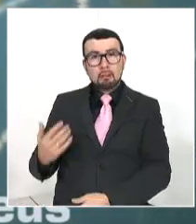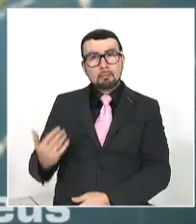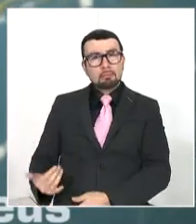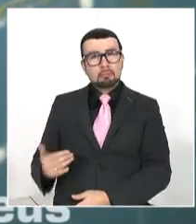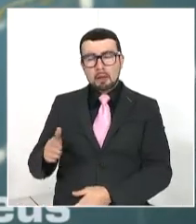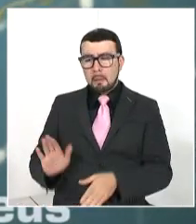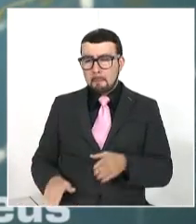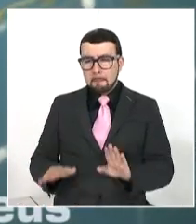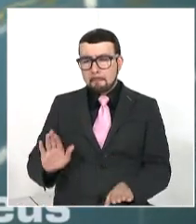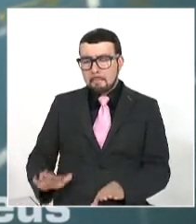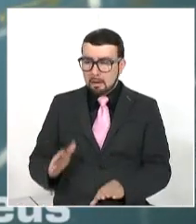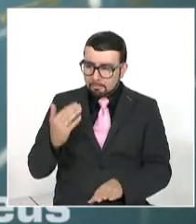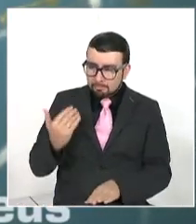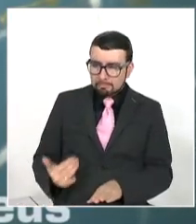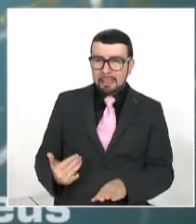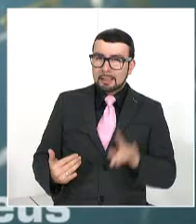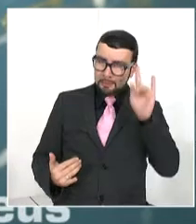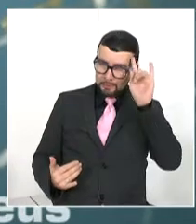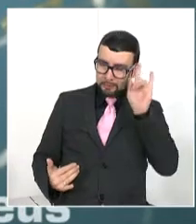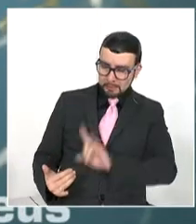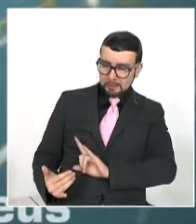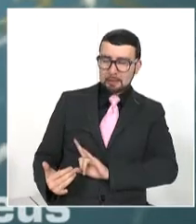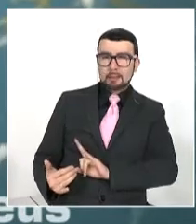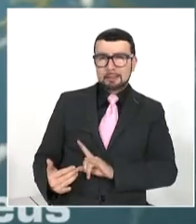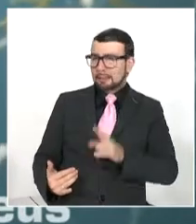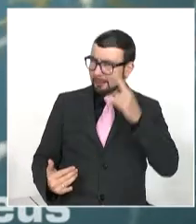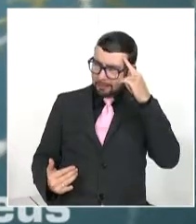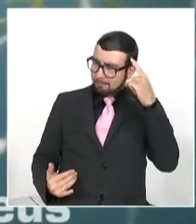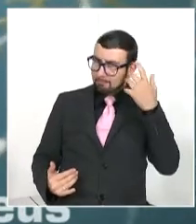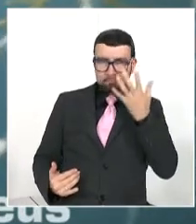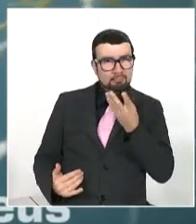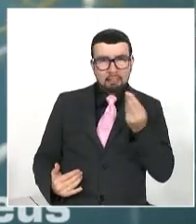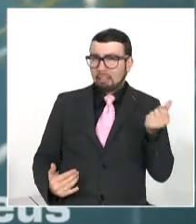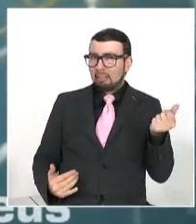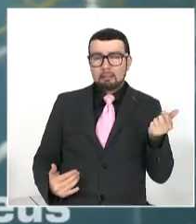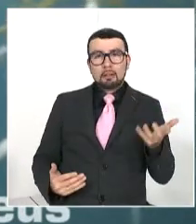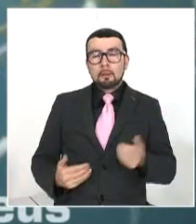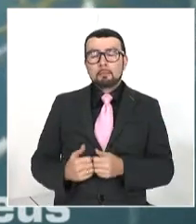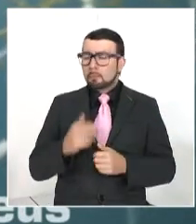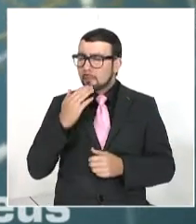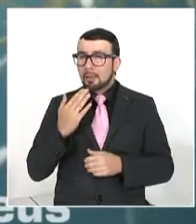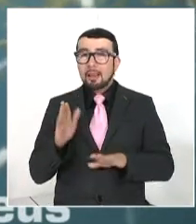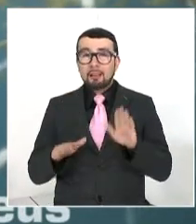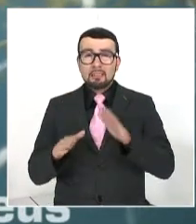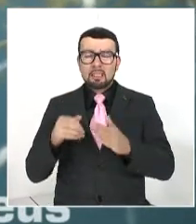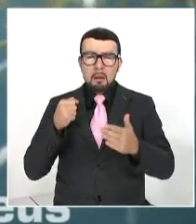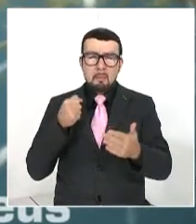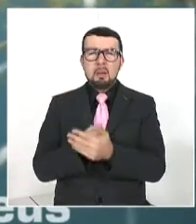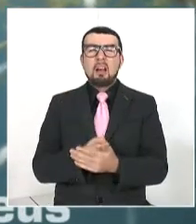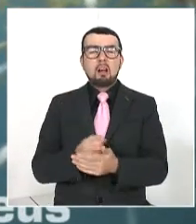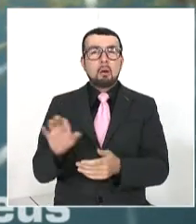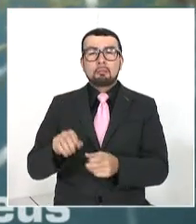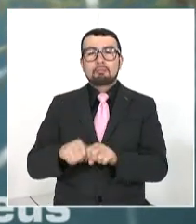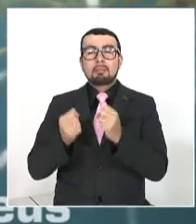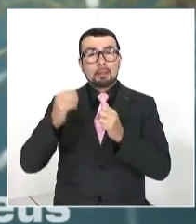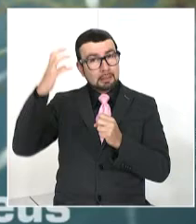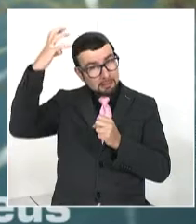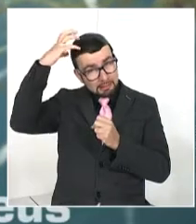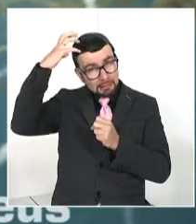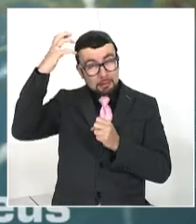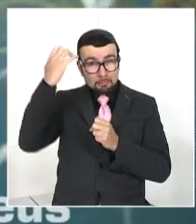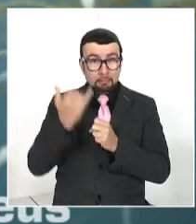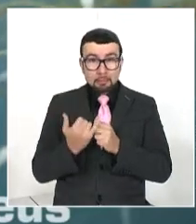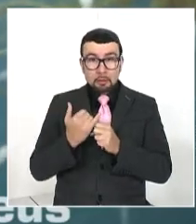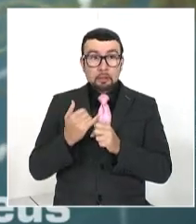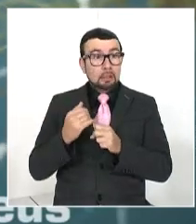toma esa posición. Muchas veces cuando estos traumas o estos problemas a nivel cerebral son